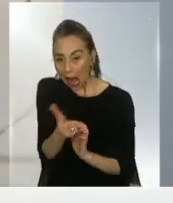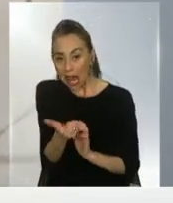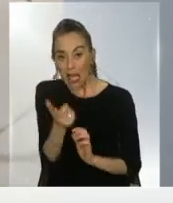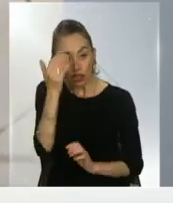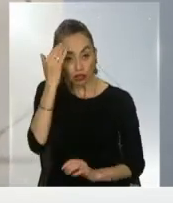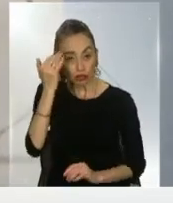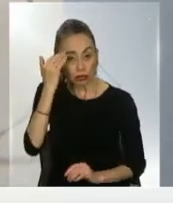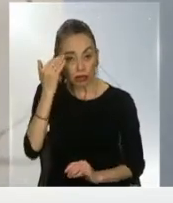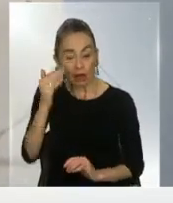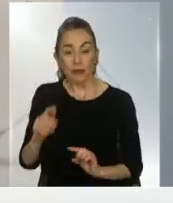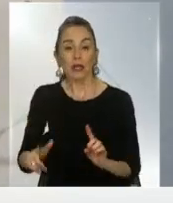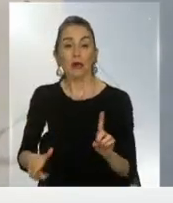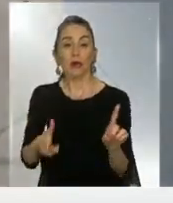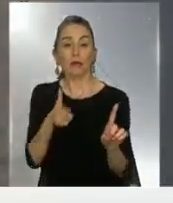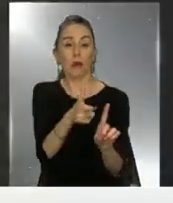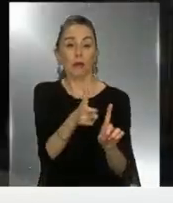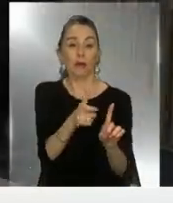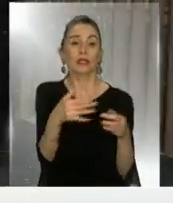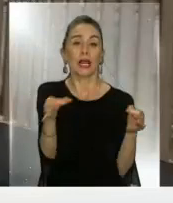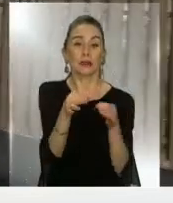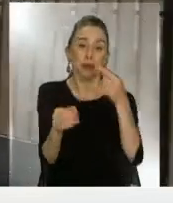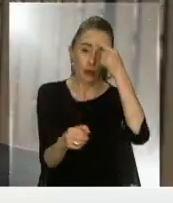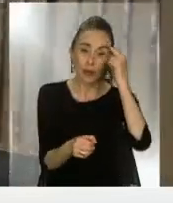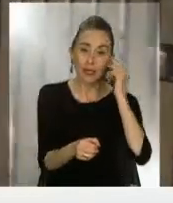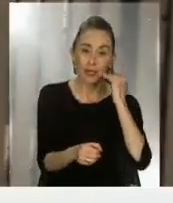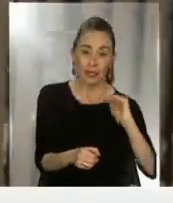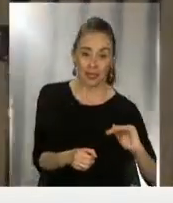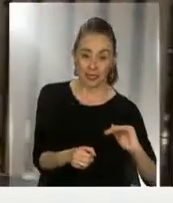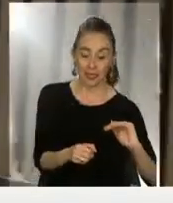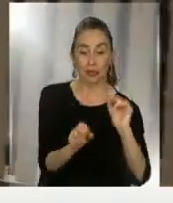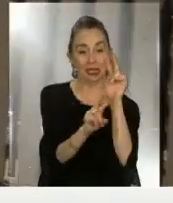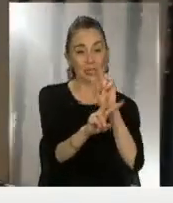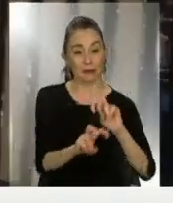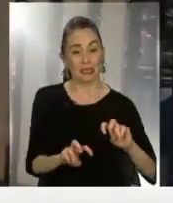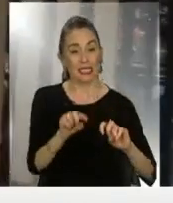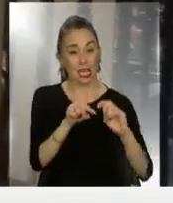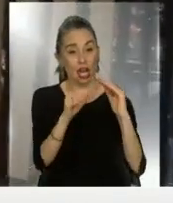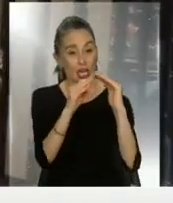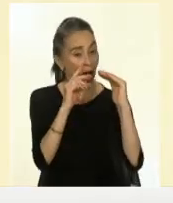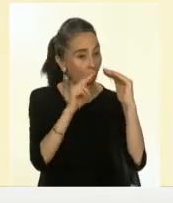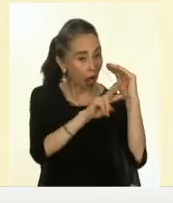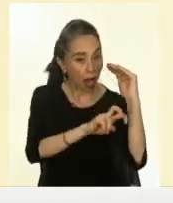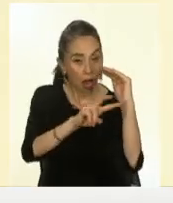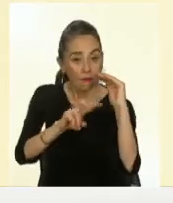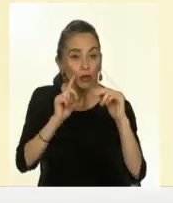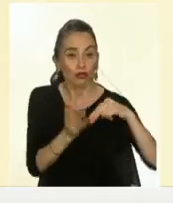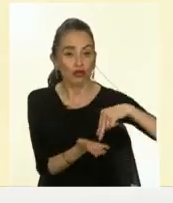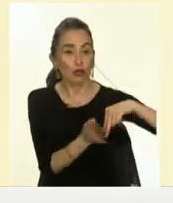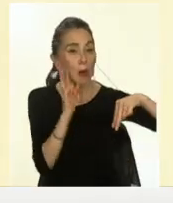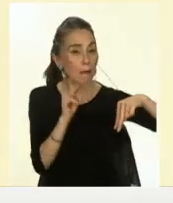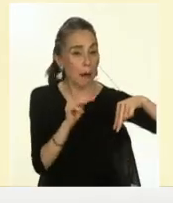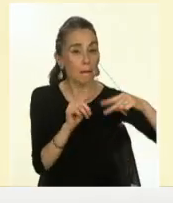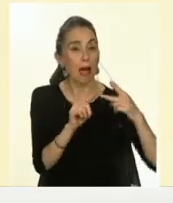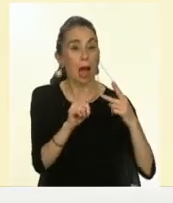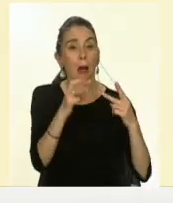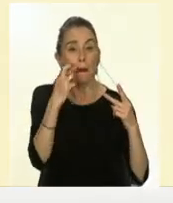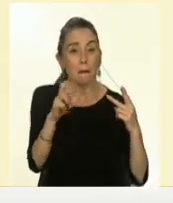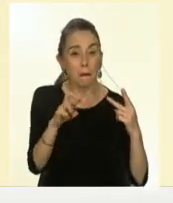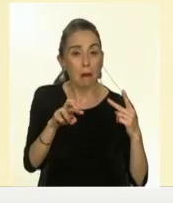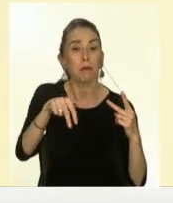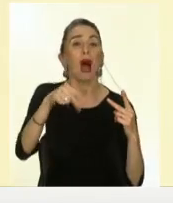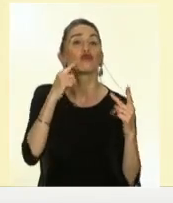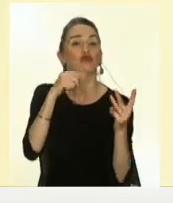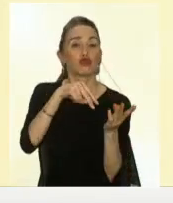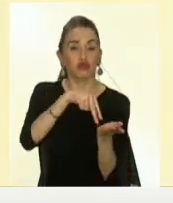con las consecuencias antes señaladas. De acuerdo a la investigación, al interior de la casa se encontraba la madre, el padre y el abuelo del